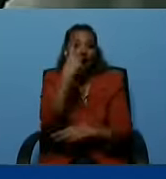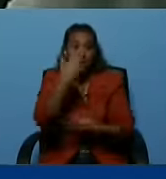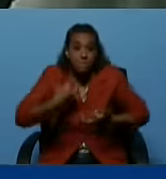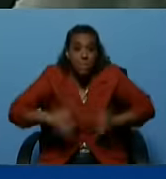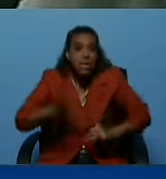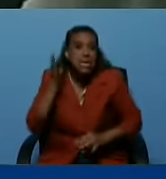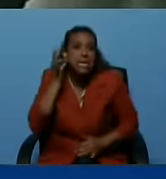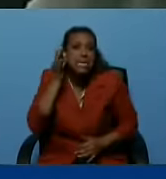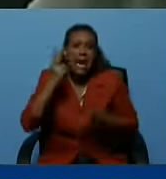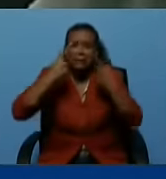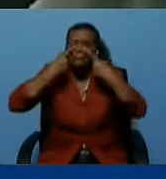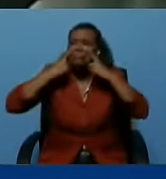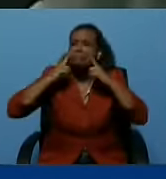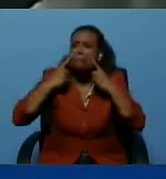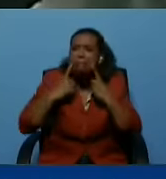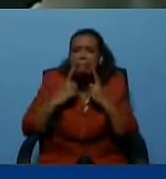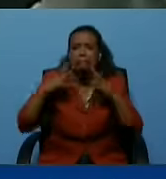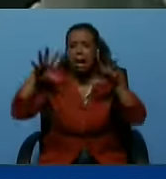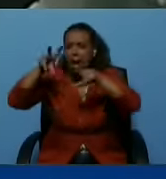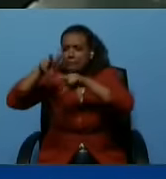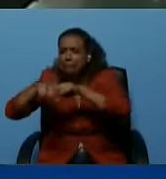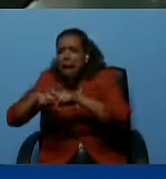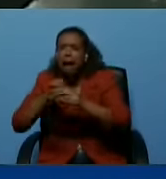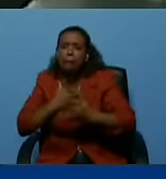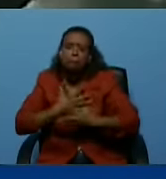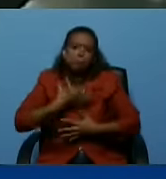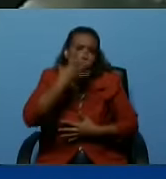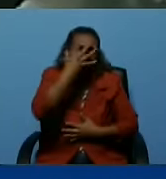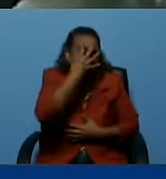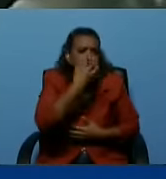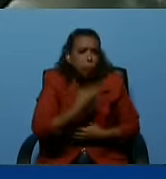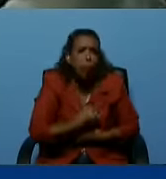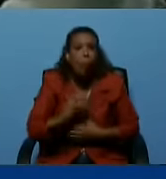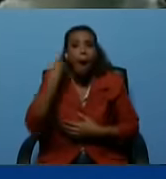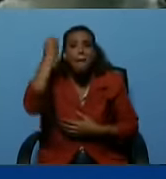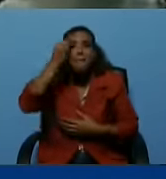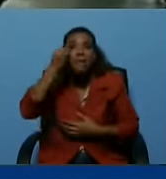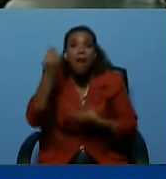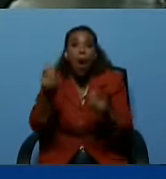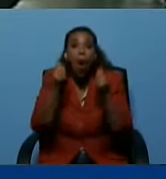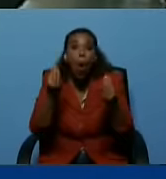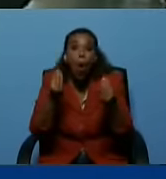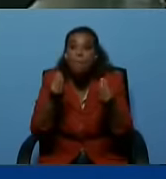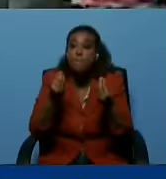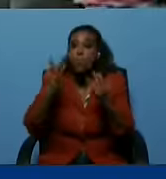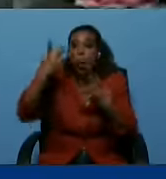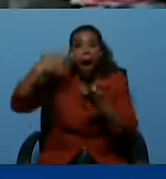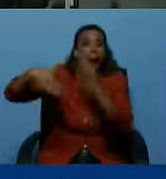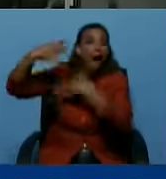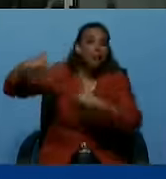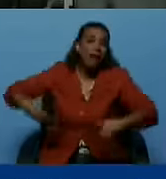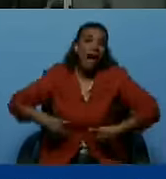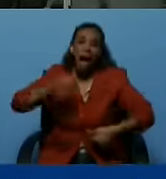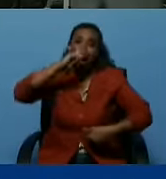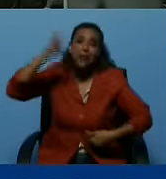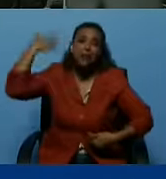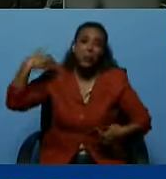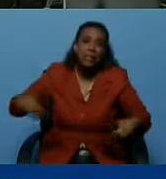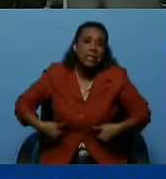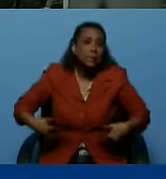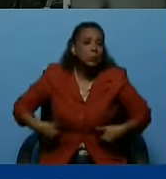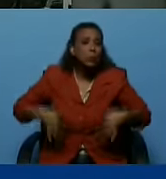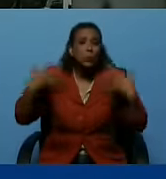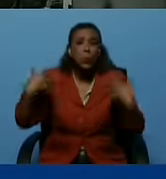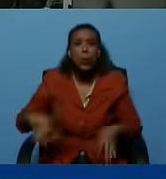eso fue pues llorar. Yo me senté a un lado, fue triste. A ver qué pensar, pues, porque se fueron bastantes sueños ahí. Y en el